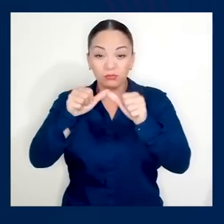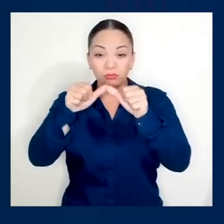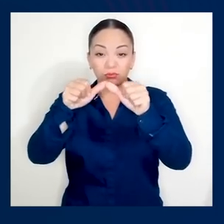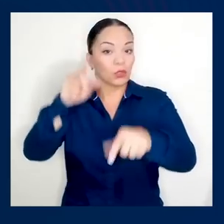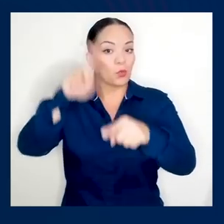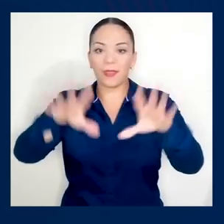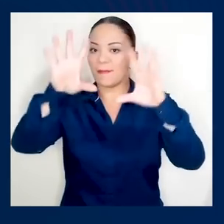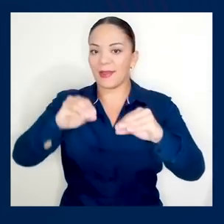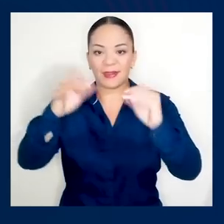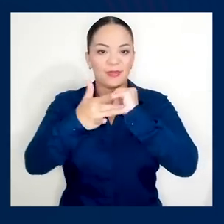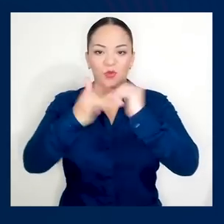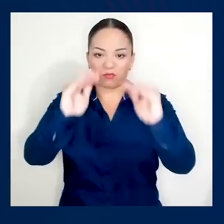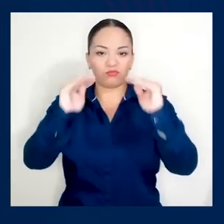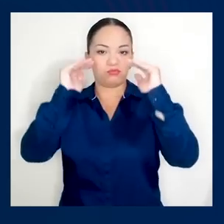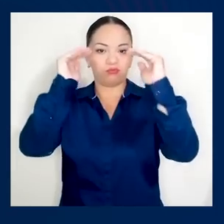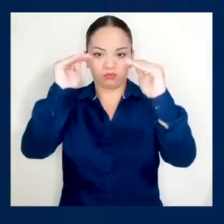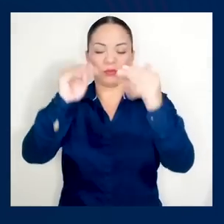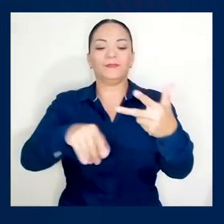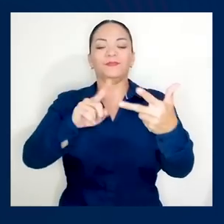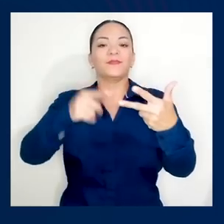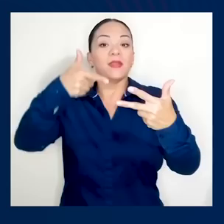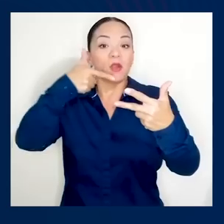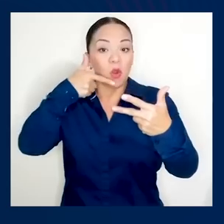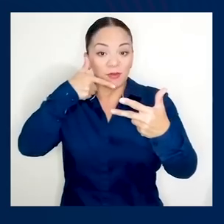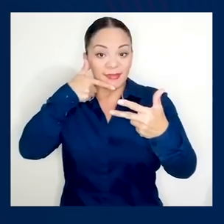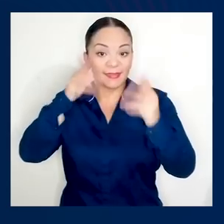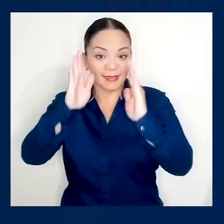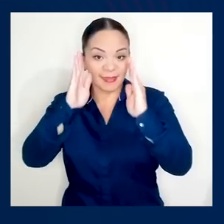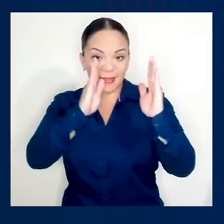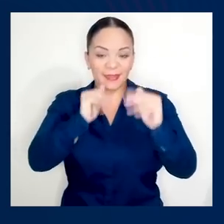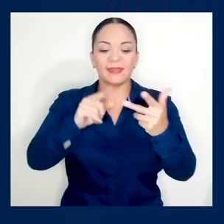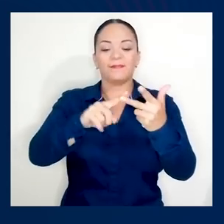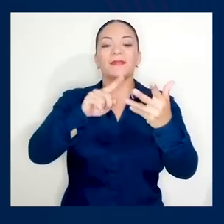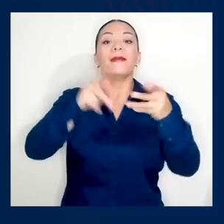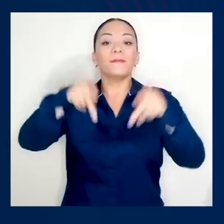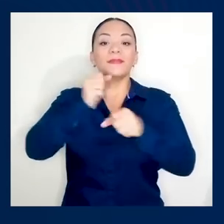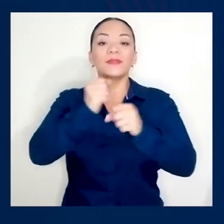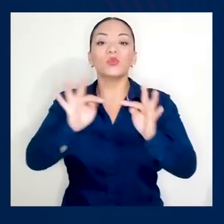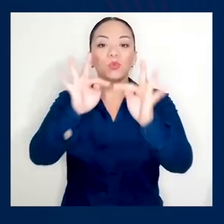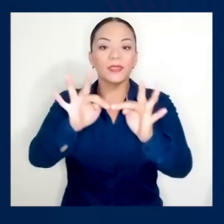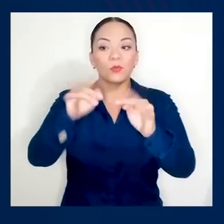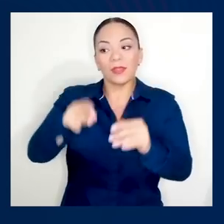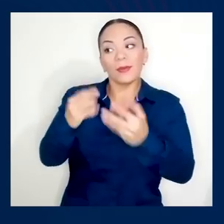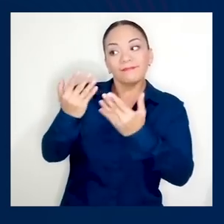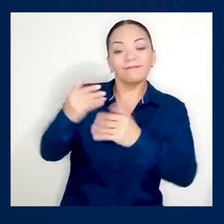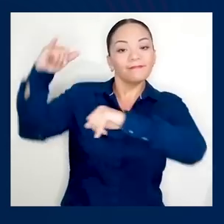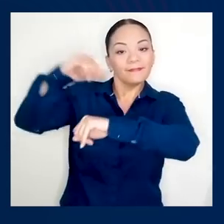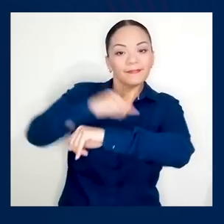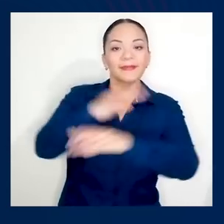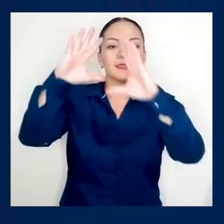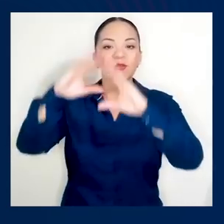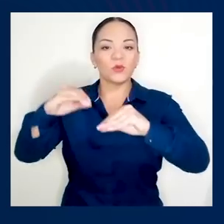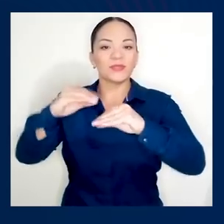las máquinas, en alta tecnología, call centers, la persona que trabaja en turismo y tiene que atender la llegada del avión en